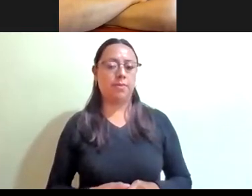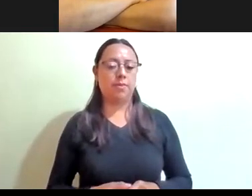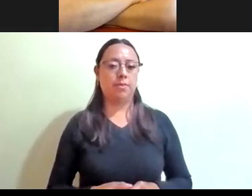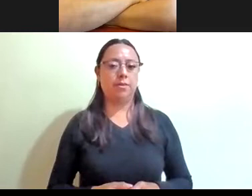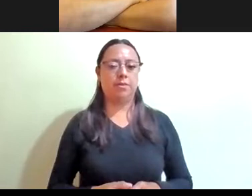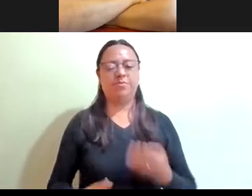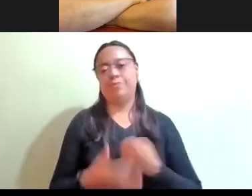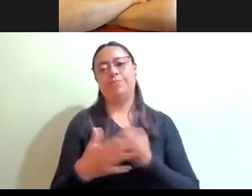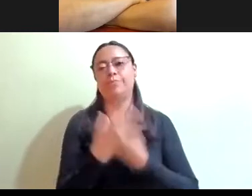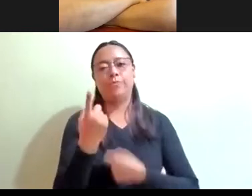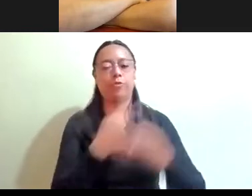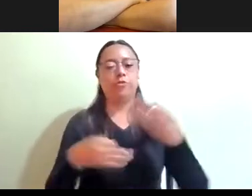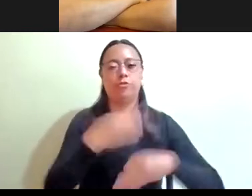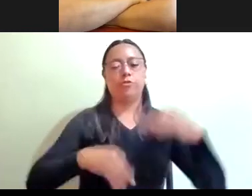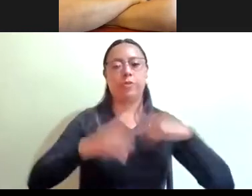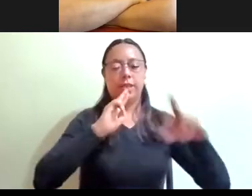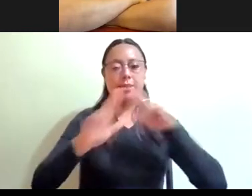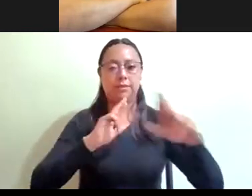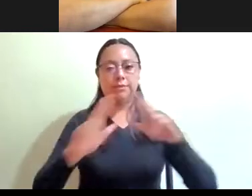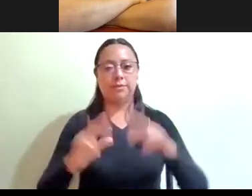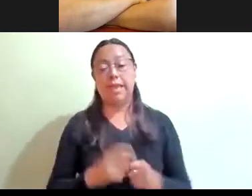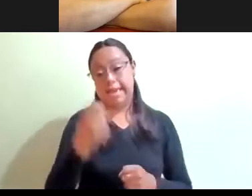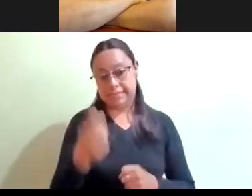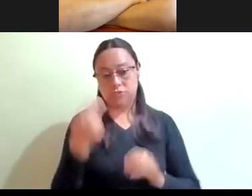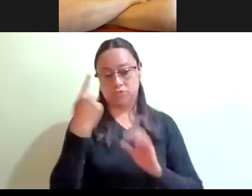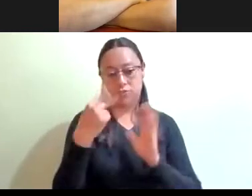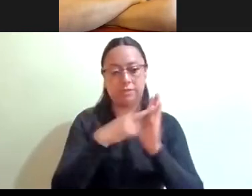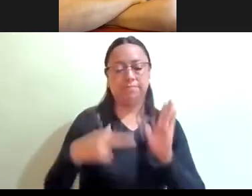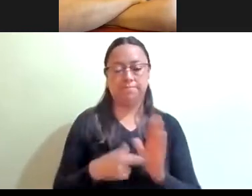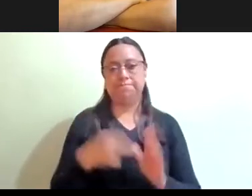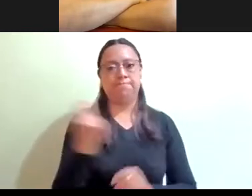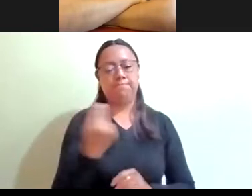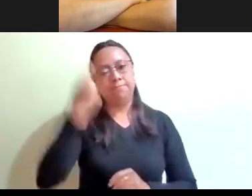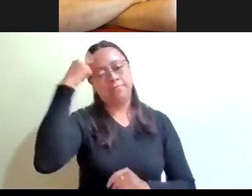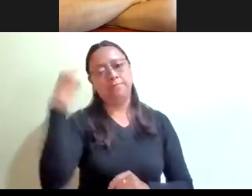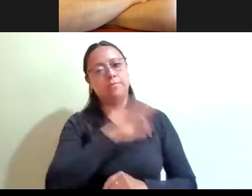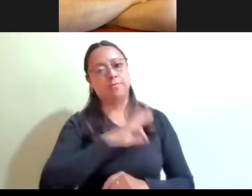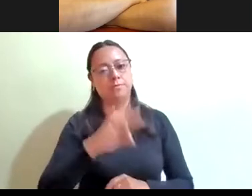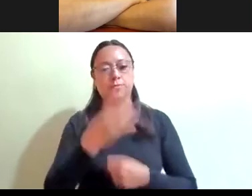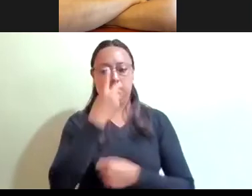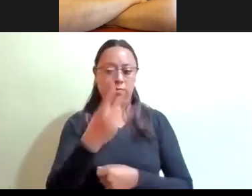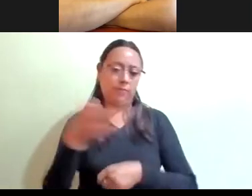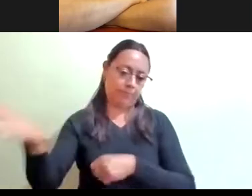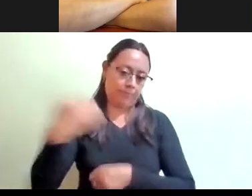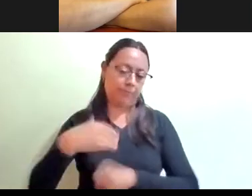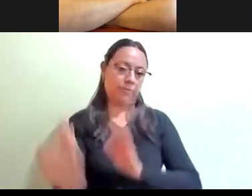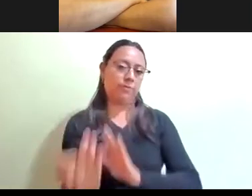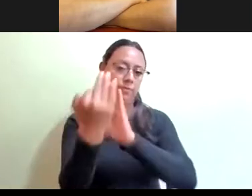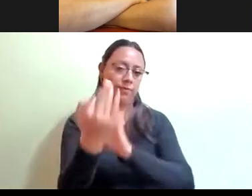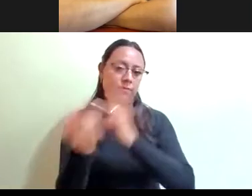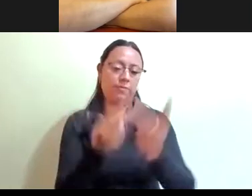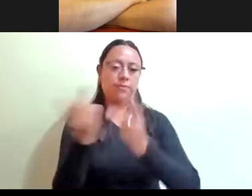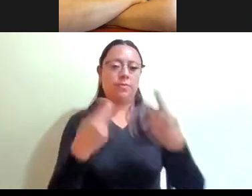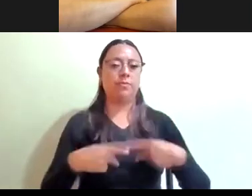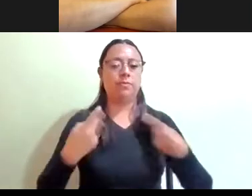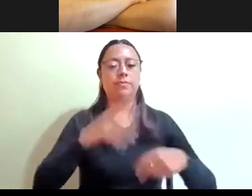preguntas parlamentarias, requisito necesario para citar a comparecer a las personas titulares